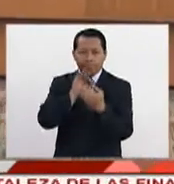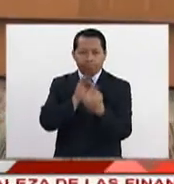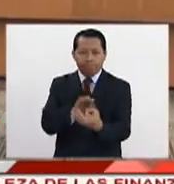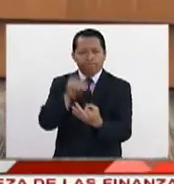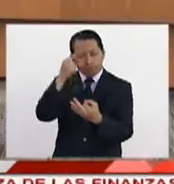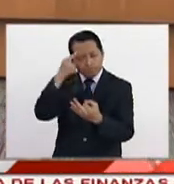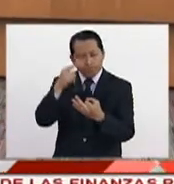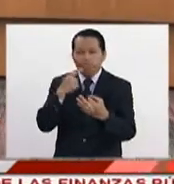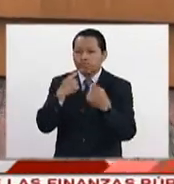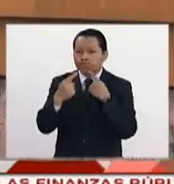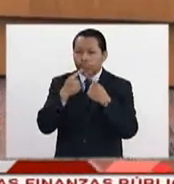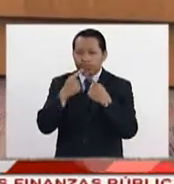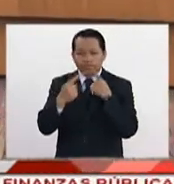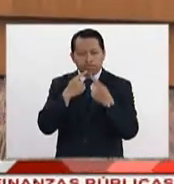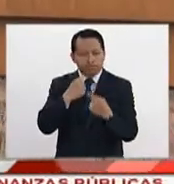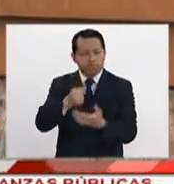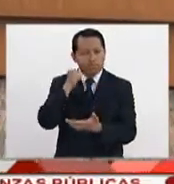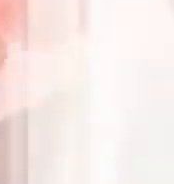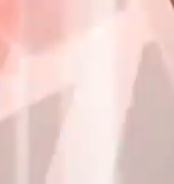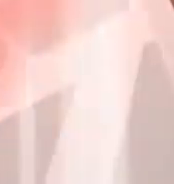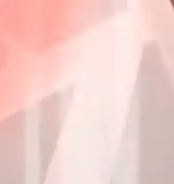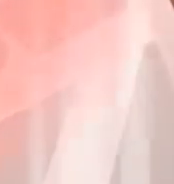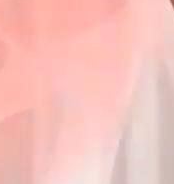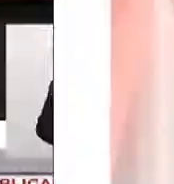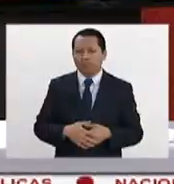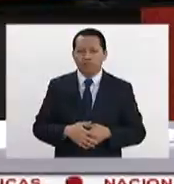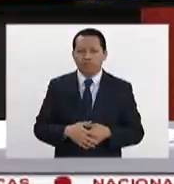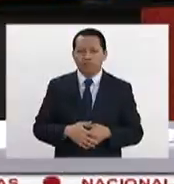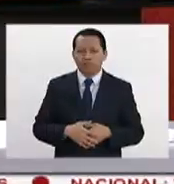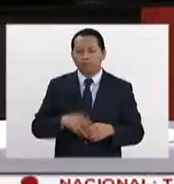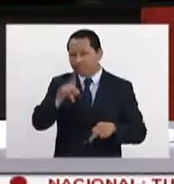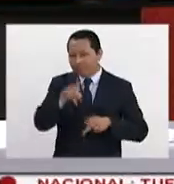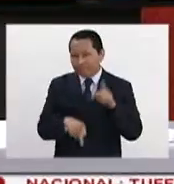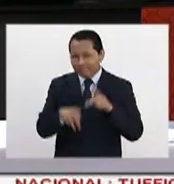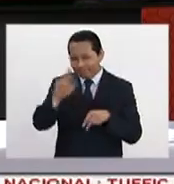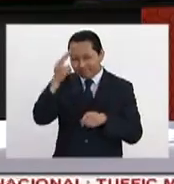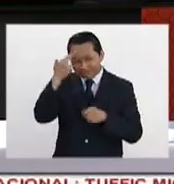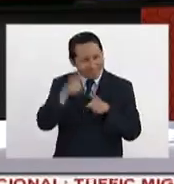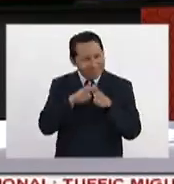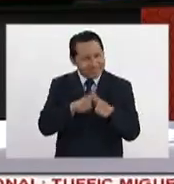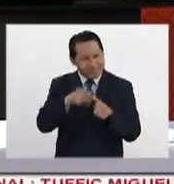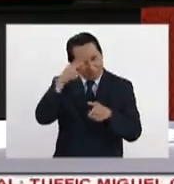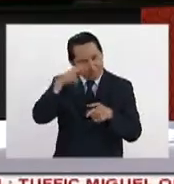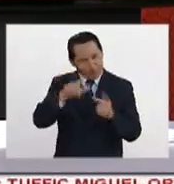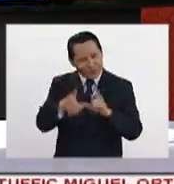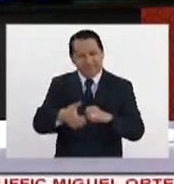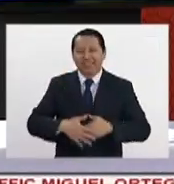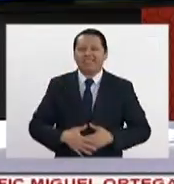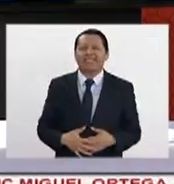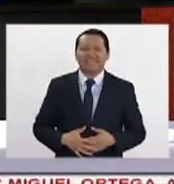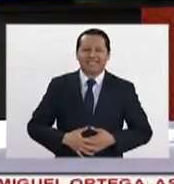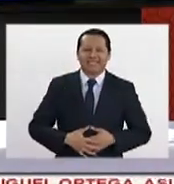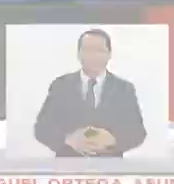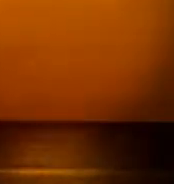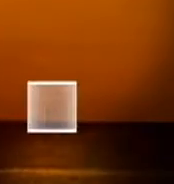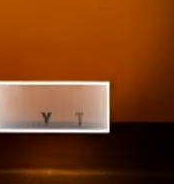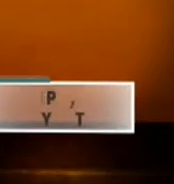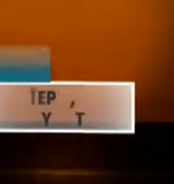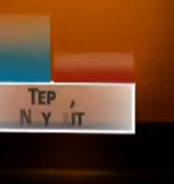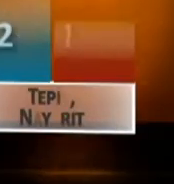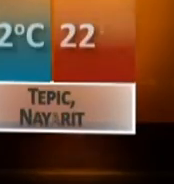su discusión y aprobación. Vamos a otra pausa. Le recuerdo que está usted viendo México al Día.